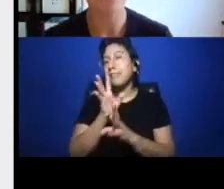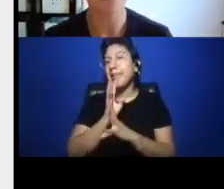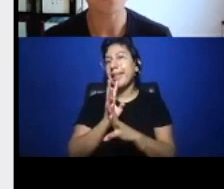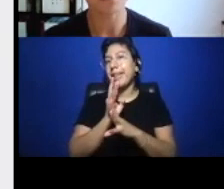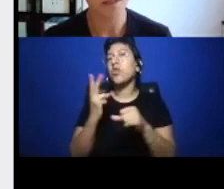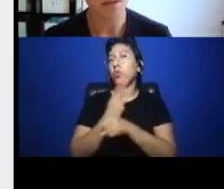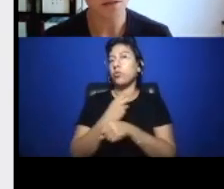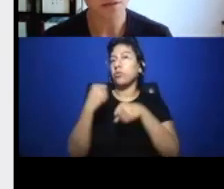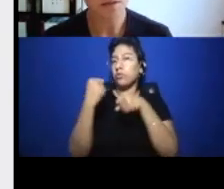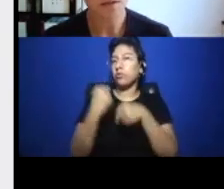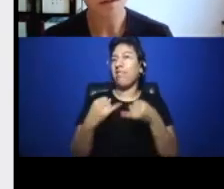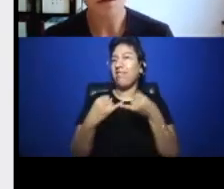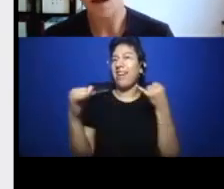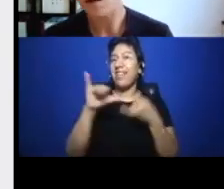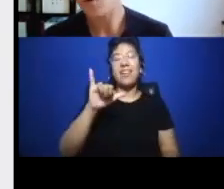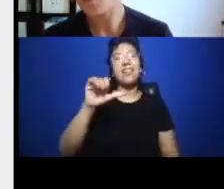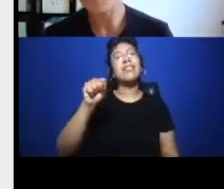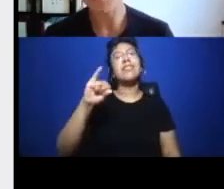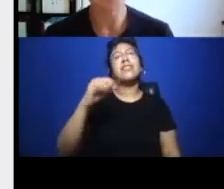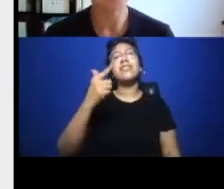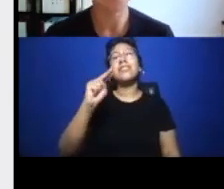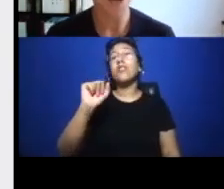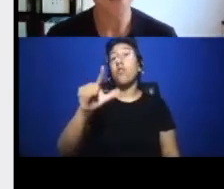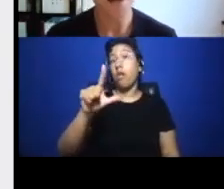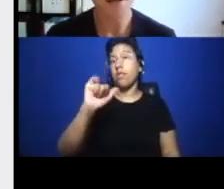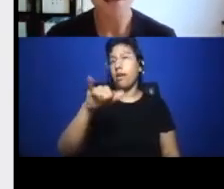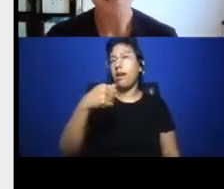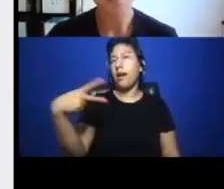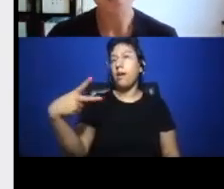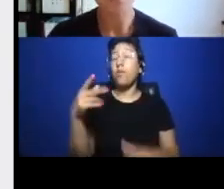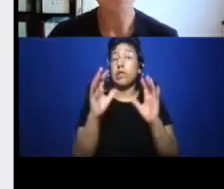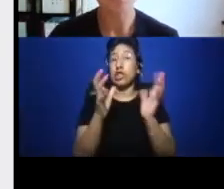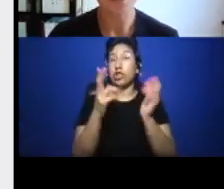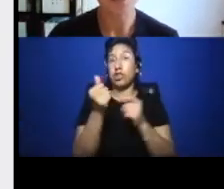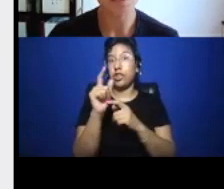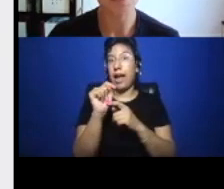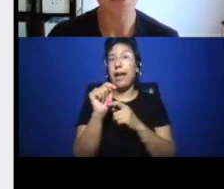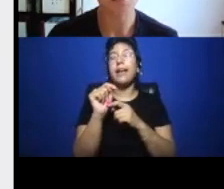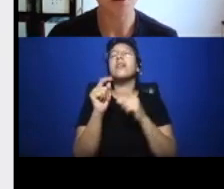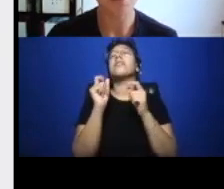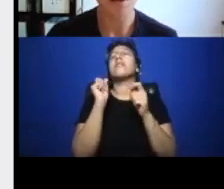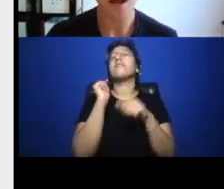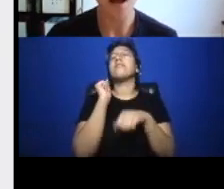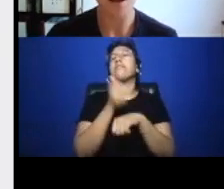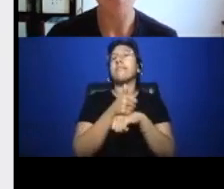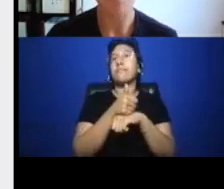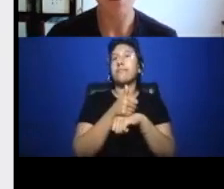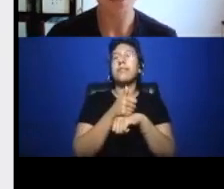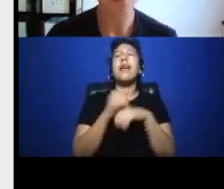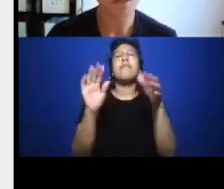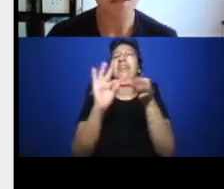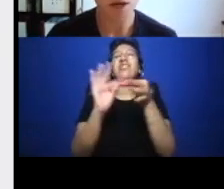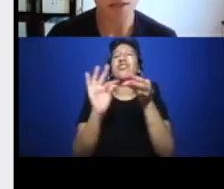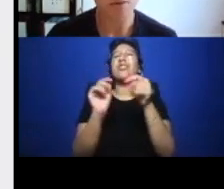dices la contraseña, tienes una línea segura como Signal, o si necesitas ponerle en un chat, envíe a los mensajes para